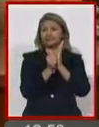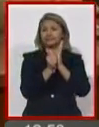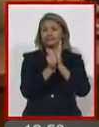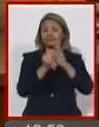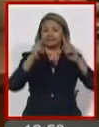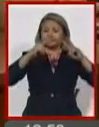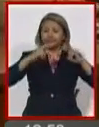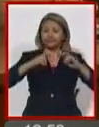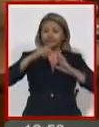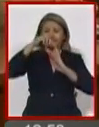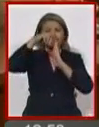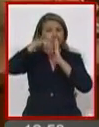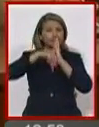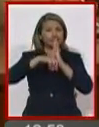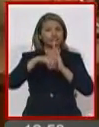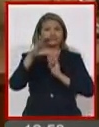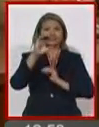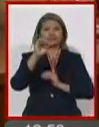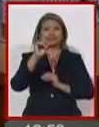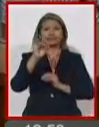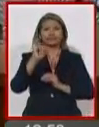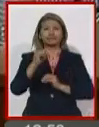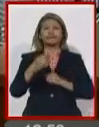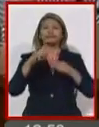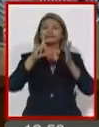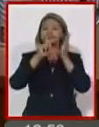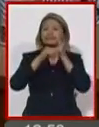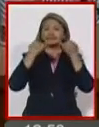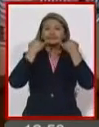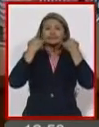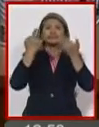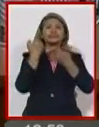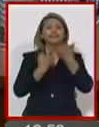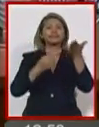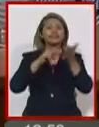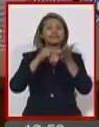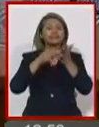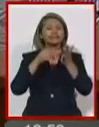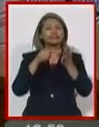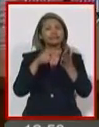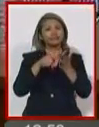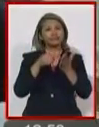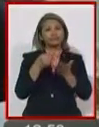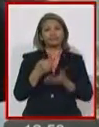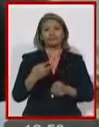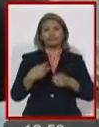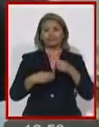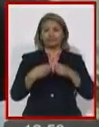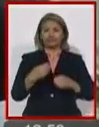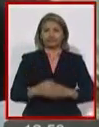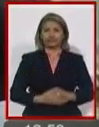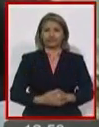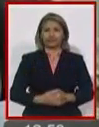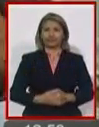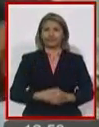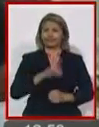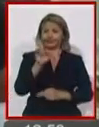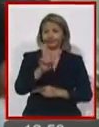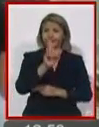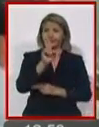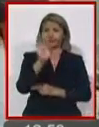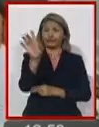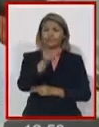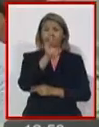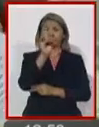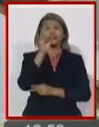hagan un análisis al nuevo Código Penal y luego darán un pronunciamiento acerca de este polémico código. Del sistema